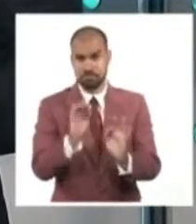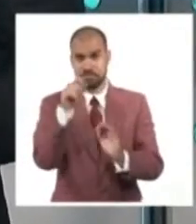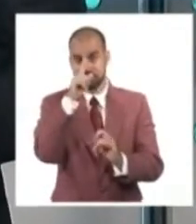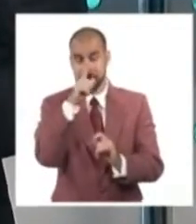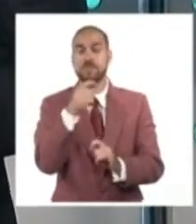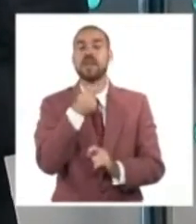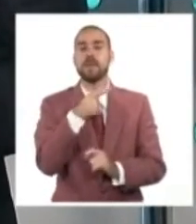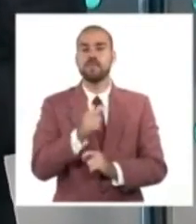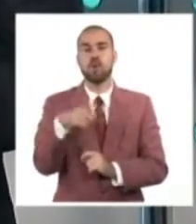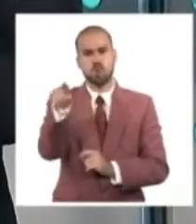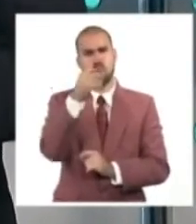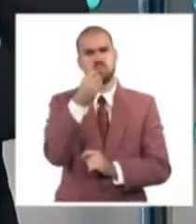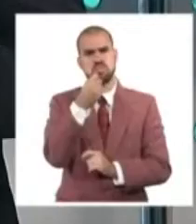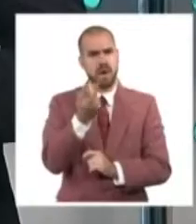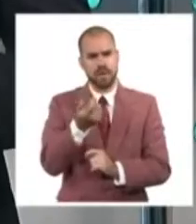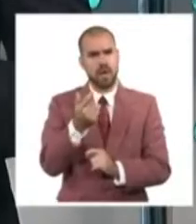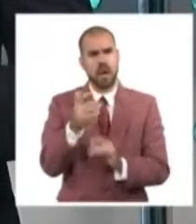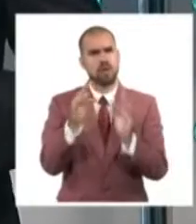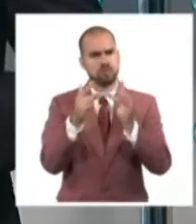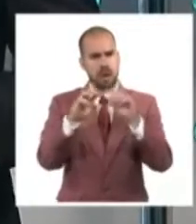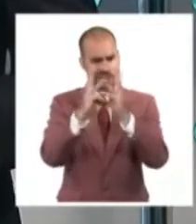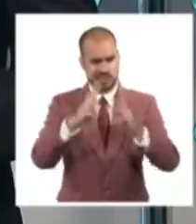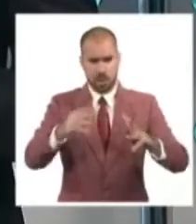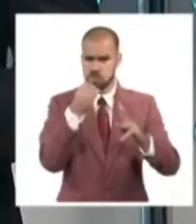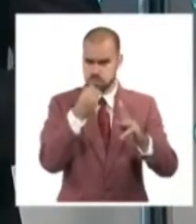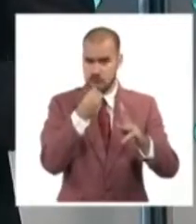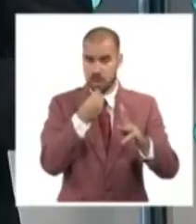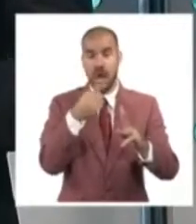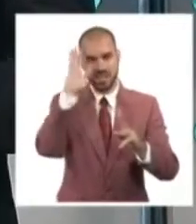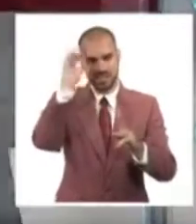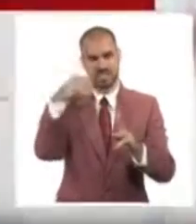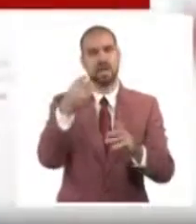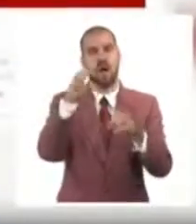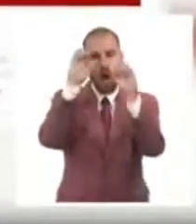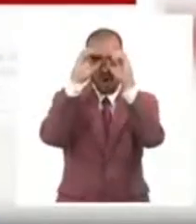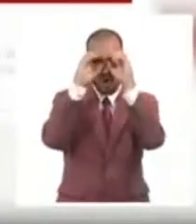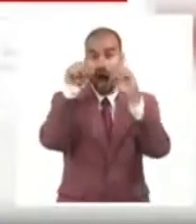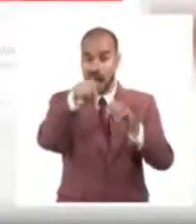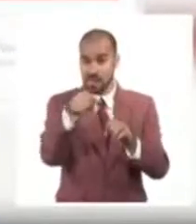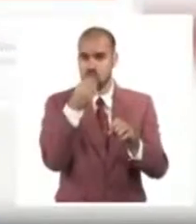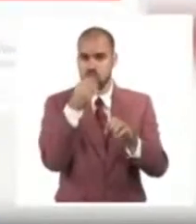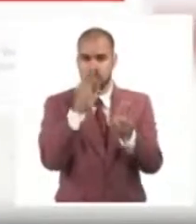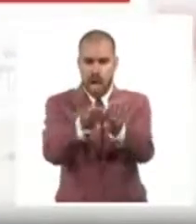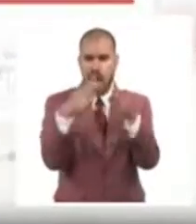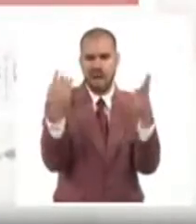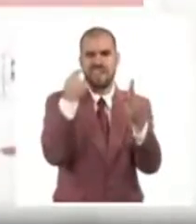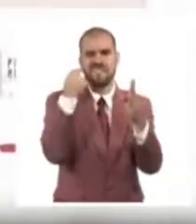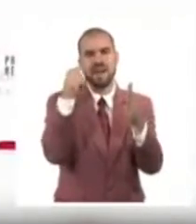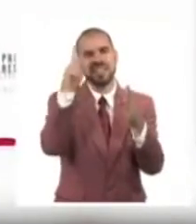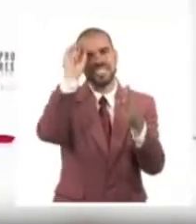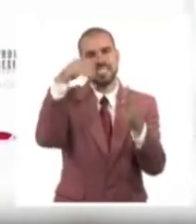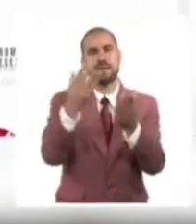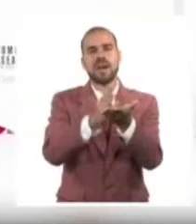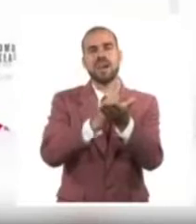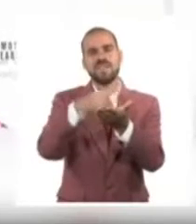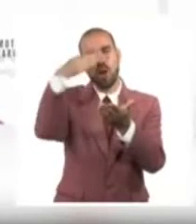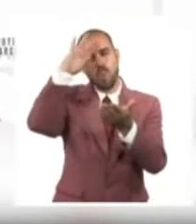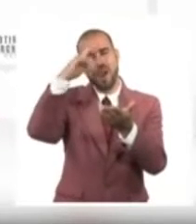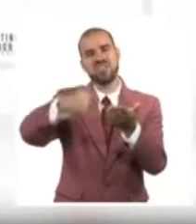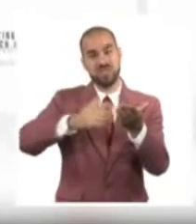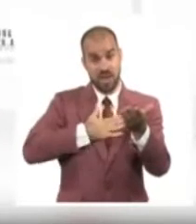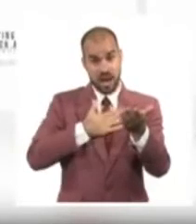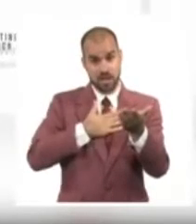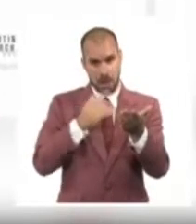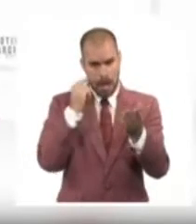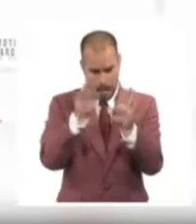posibilidad ahora mismo de conexión a internet, puede googlear Revista Cubana de Derecho, vean, y esto es lo que van a encontrar. ¿Por